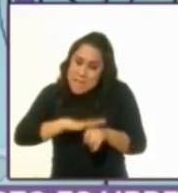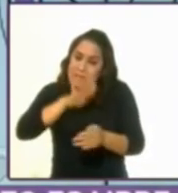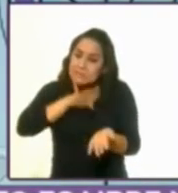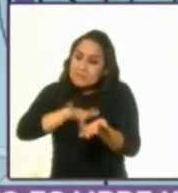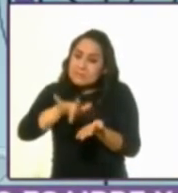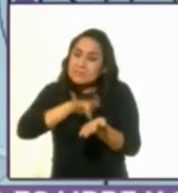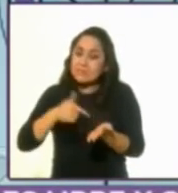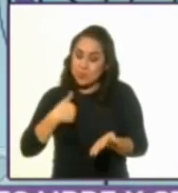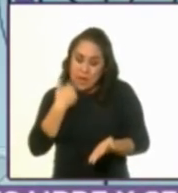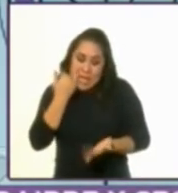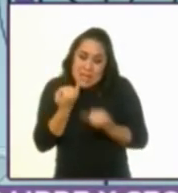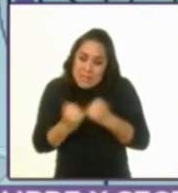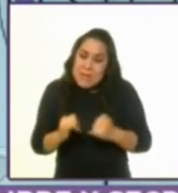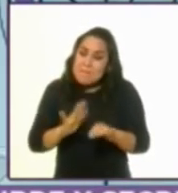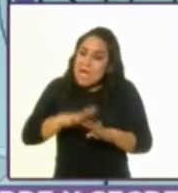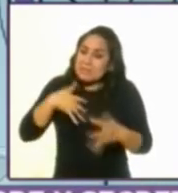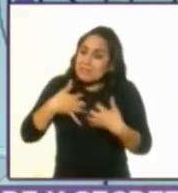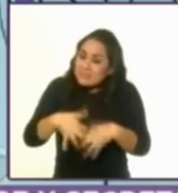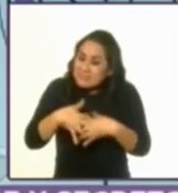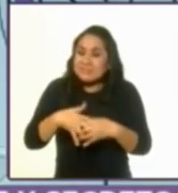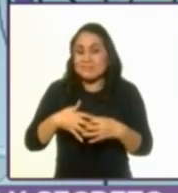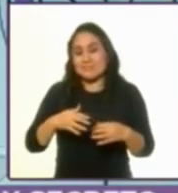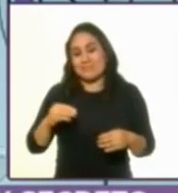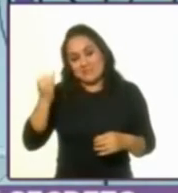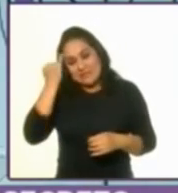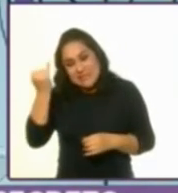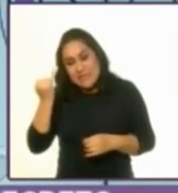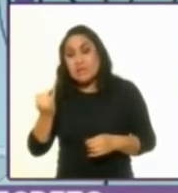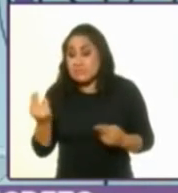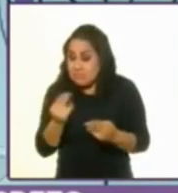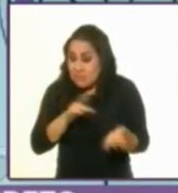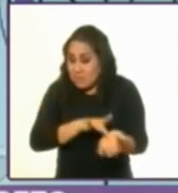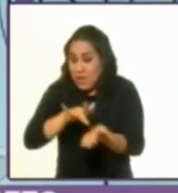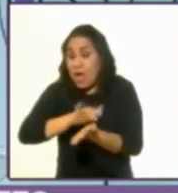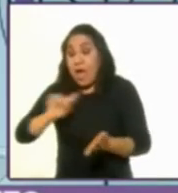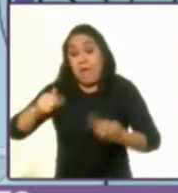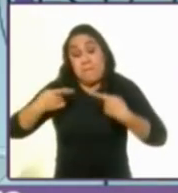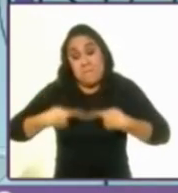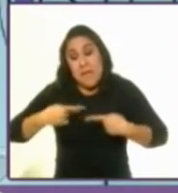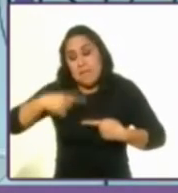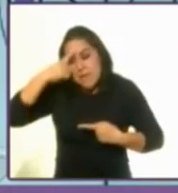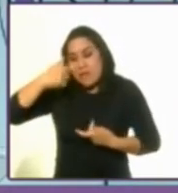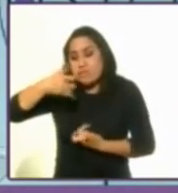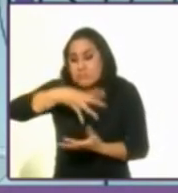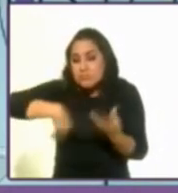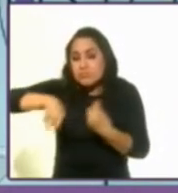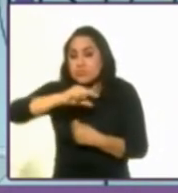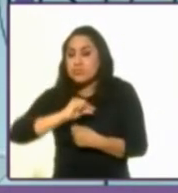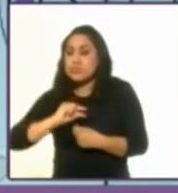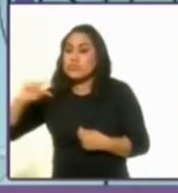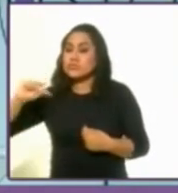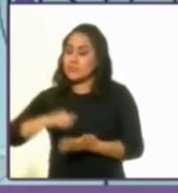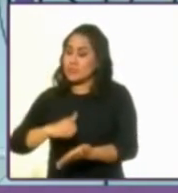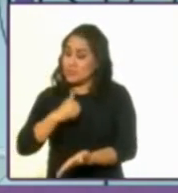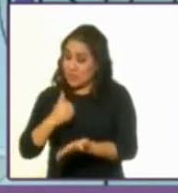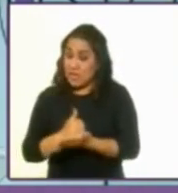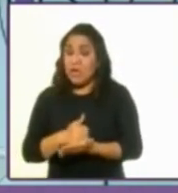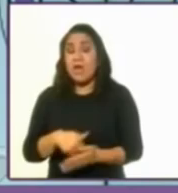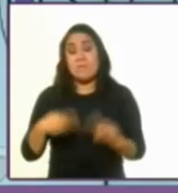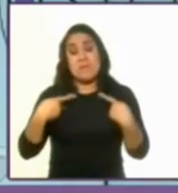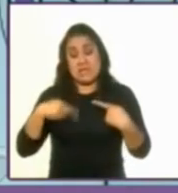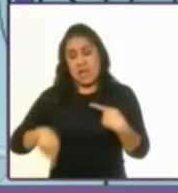ciudad necesitamos hacer productivos a nuestros ciudadanos para tener mejor economía en la ciudad la gente está harta